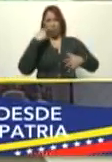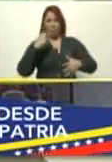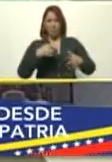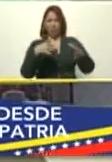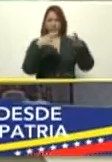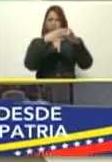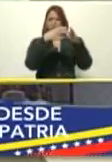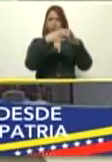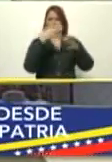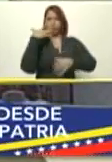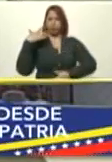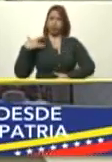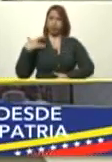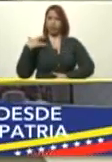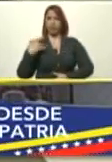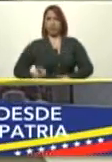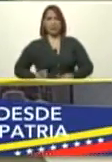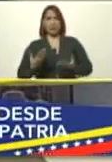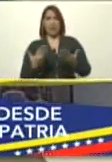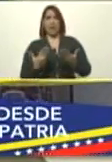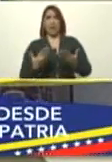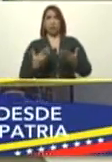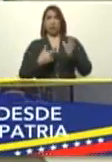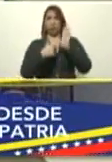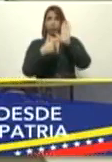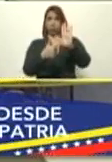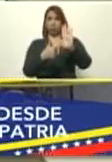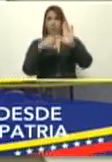Londres, ahí quedaron las huellas y las pruebas.